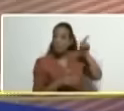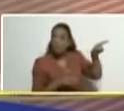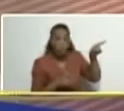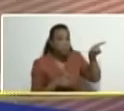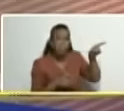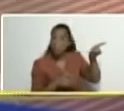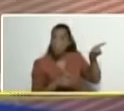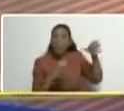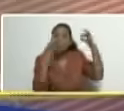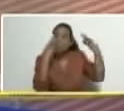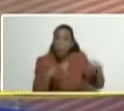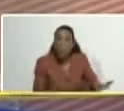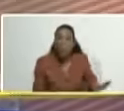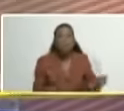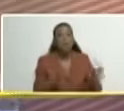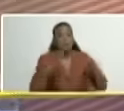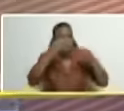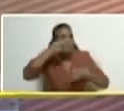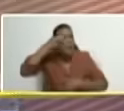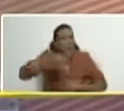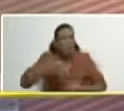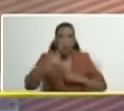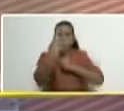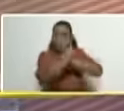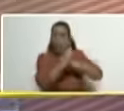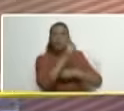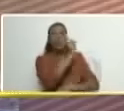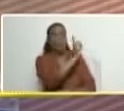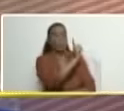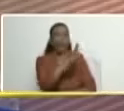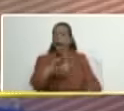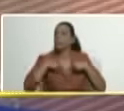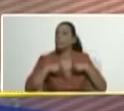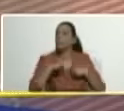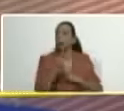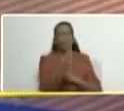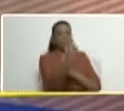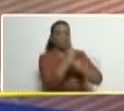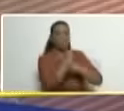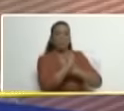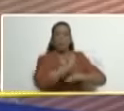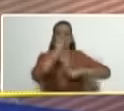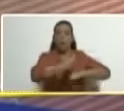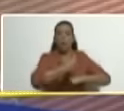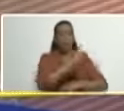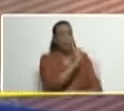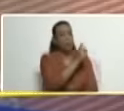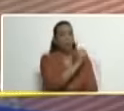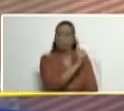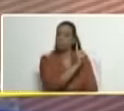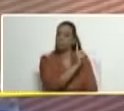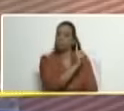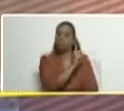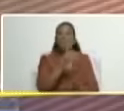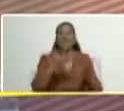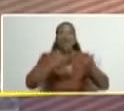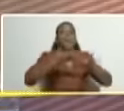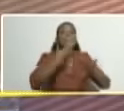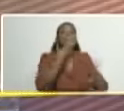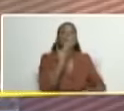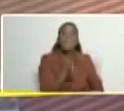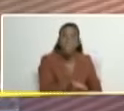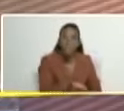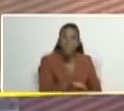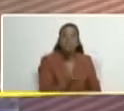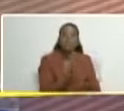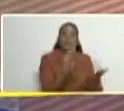Pero a través de prácticas colonialistas, no. Las licencias son